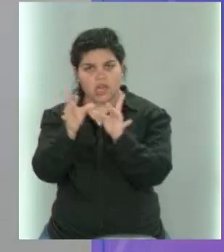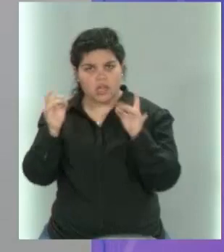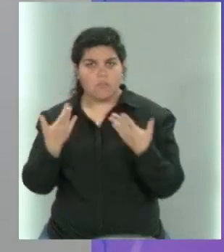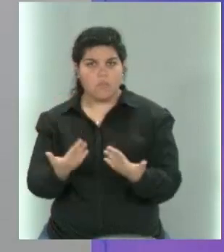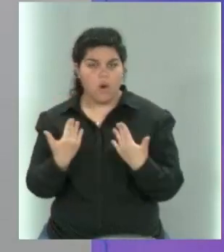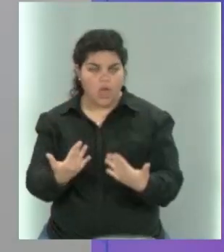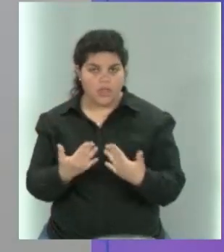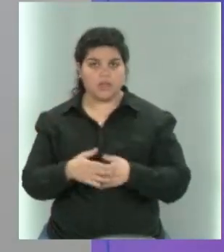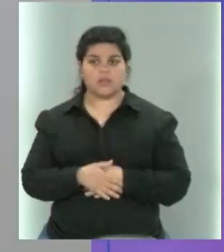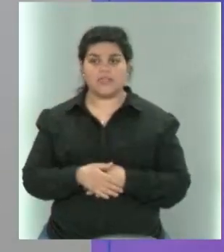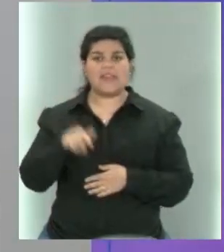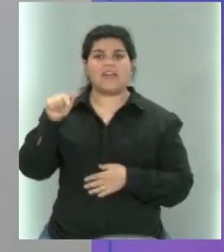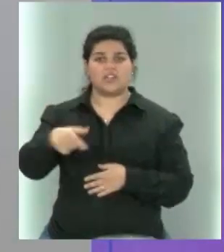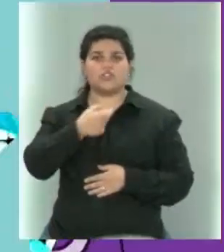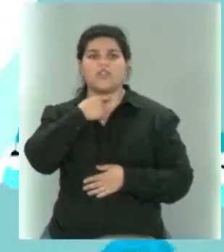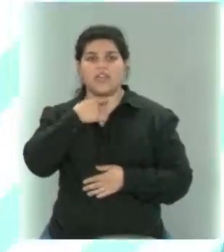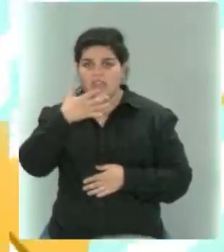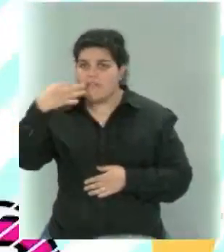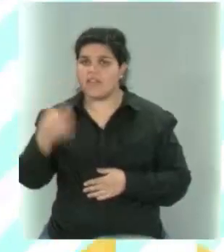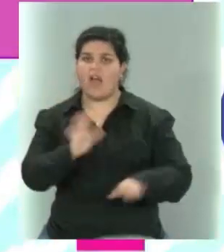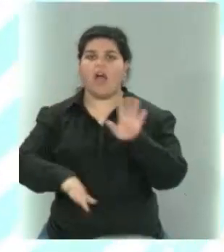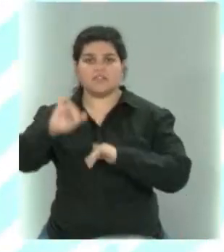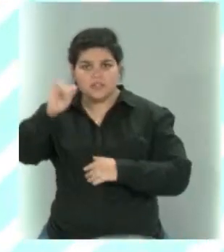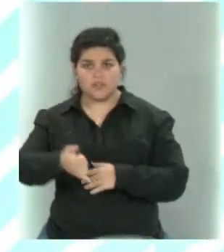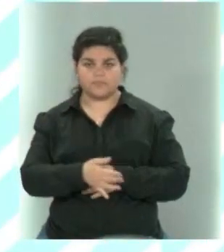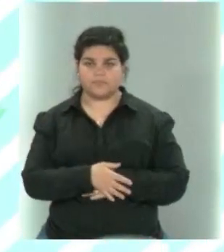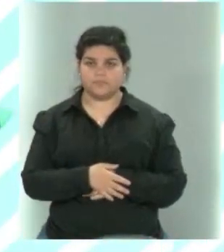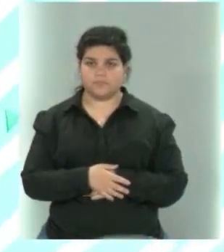una voluntad de querer hacer.